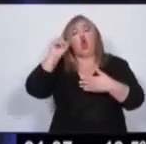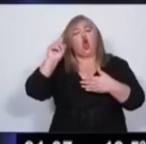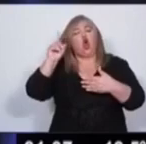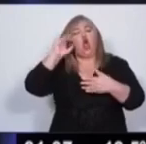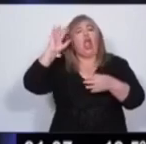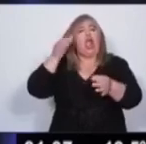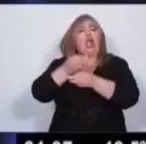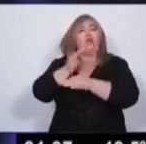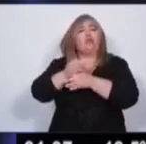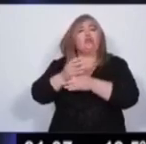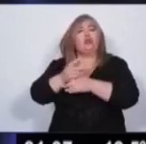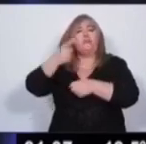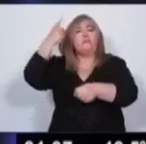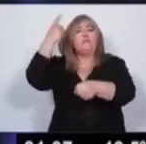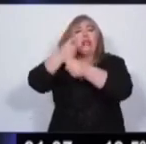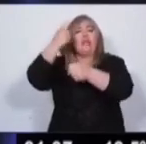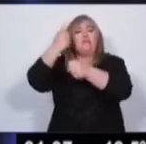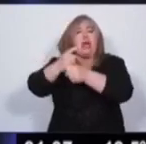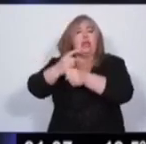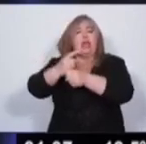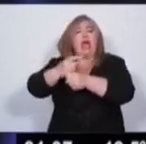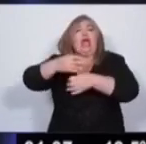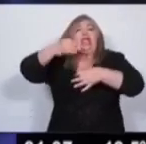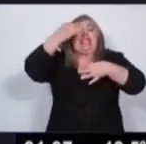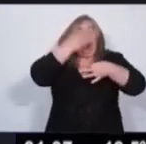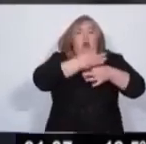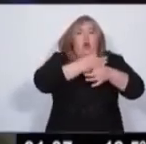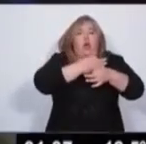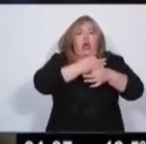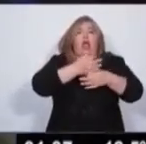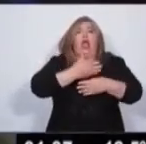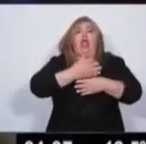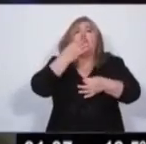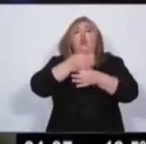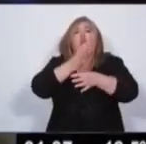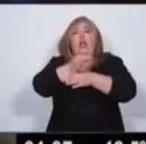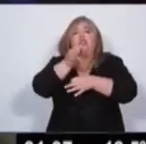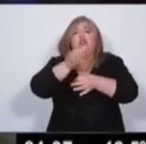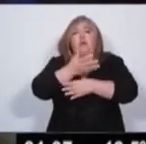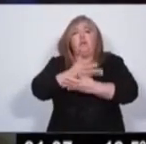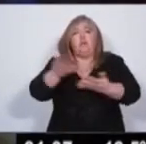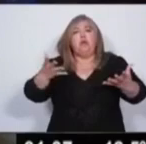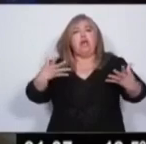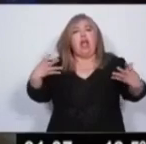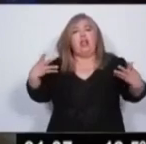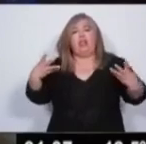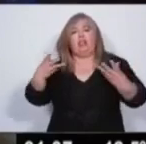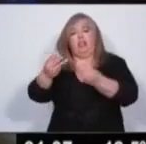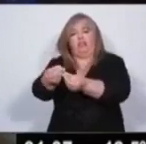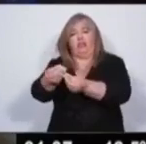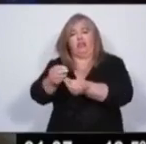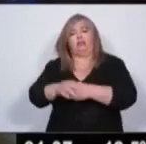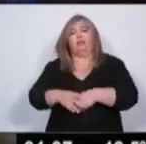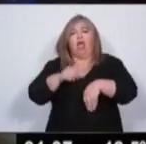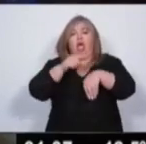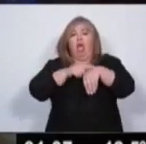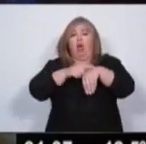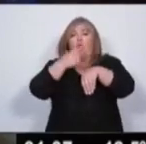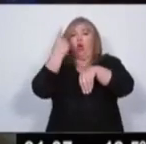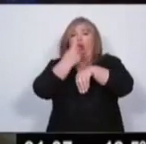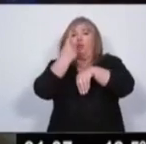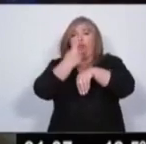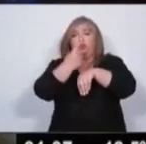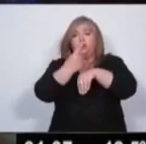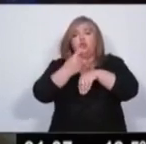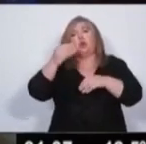y desde las escuelas podemos defender siempre la educación pública Gracias lautaro Jiménez es el momento de hacer uso de este minuto de cierre de bloque